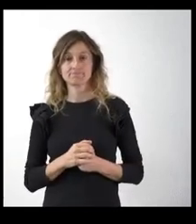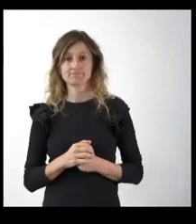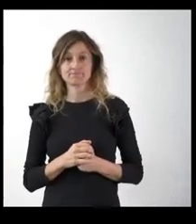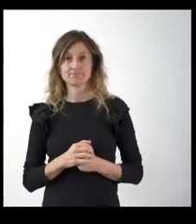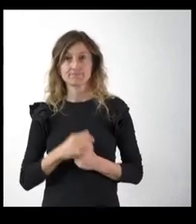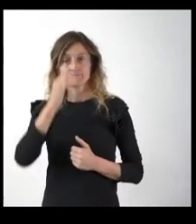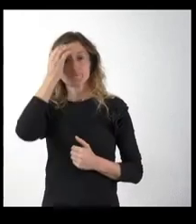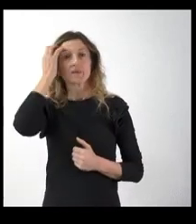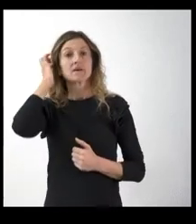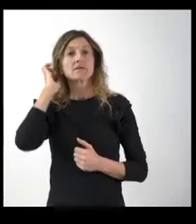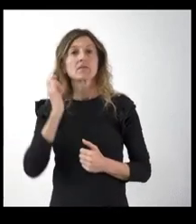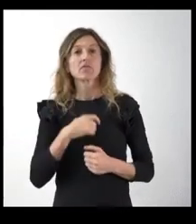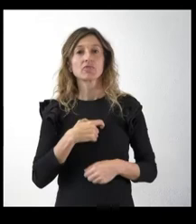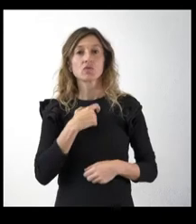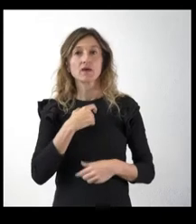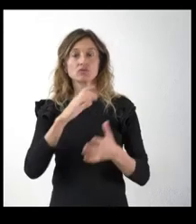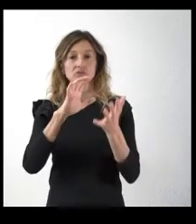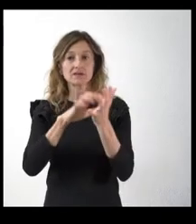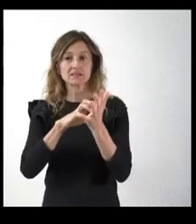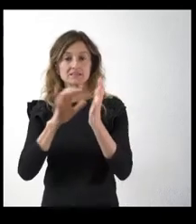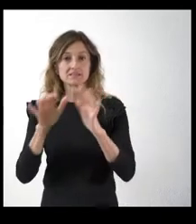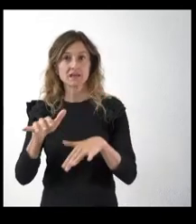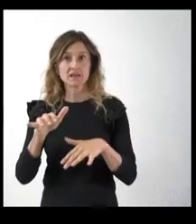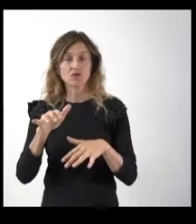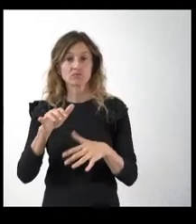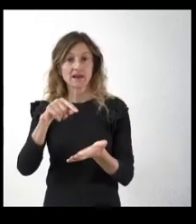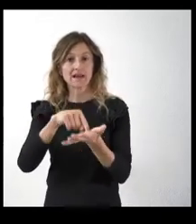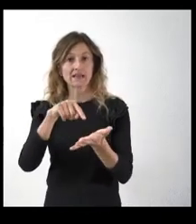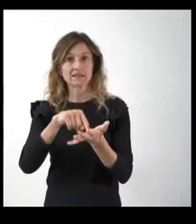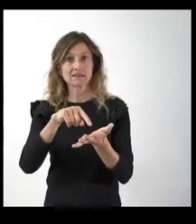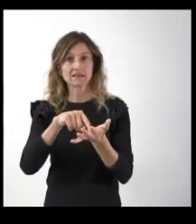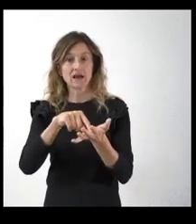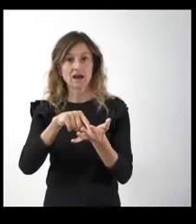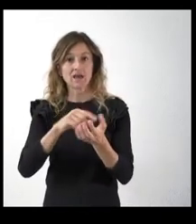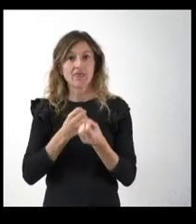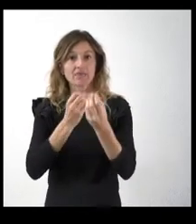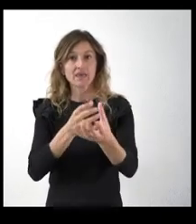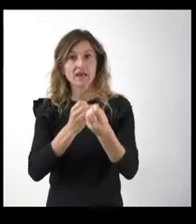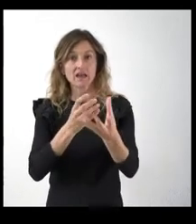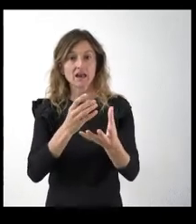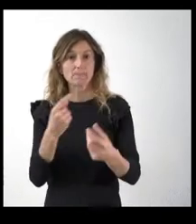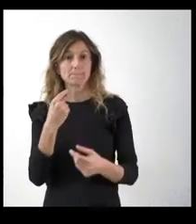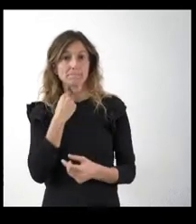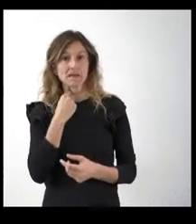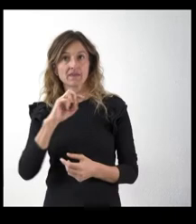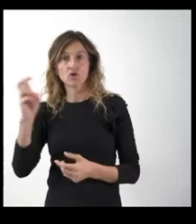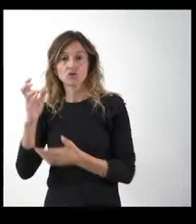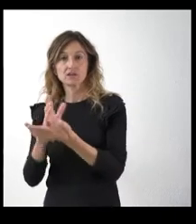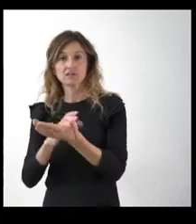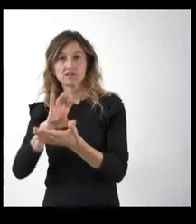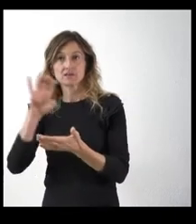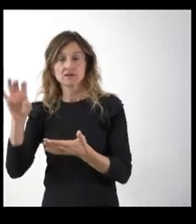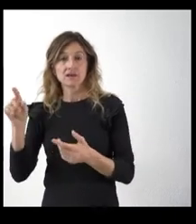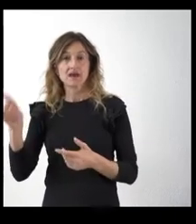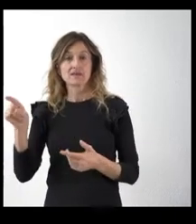los ciudadanos de castillero que hacen que declaran su renta van a salir perdiendo respecto a otras comunidades autónomas